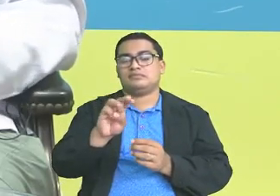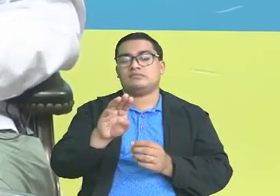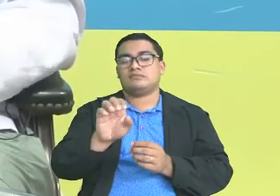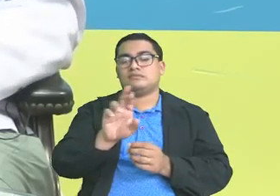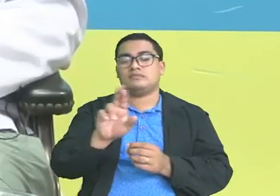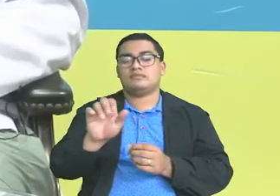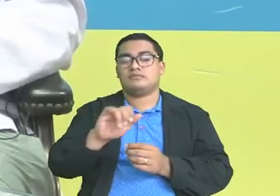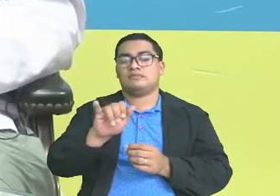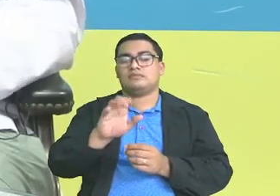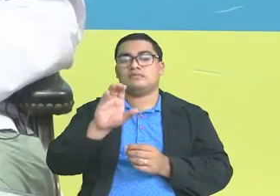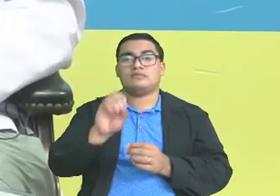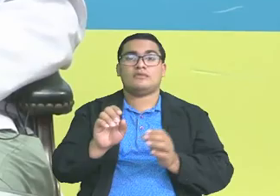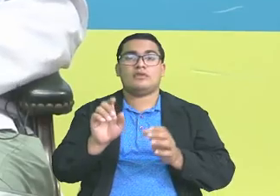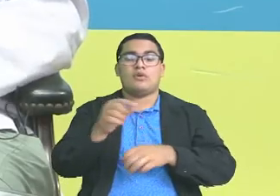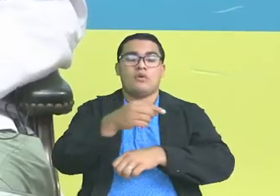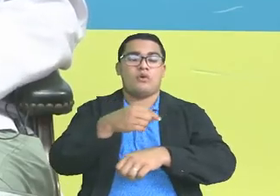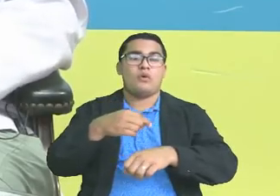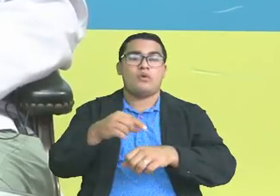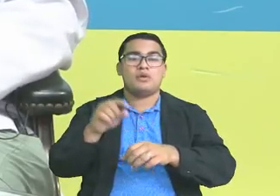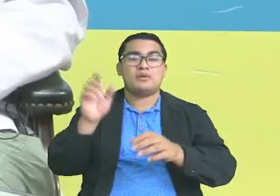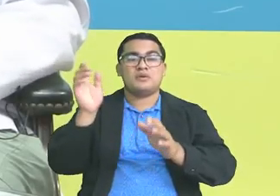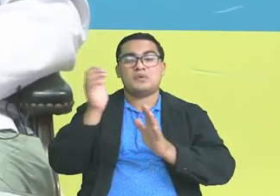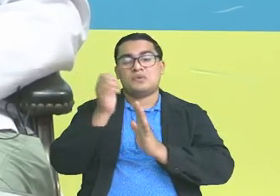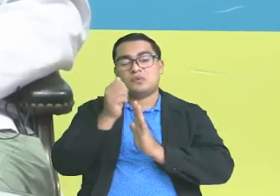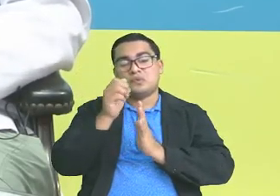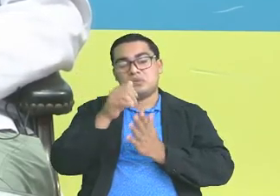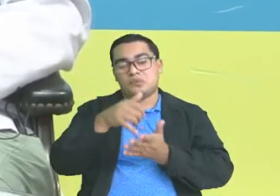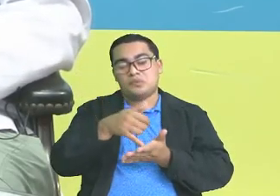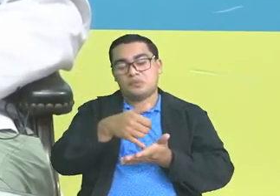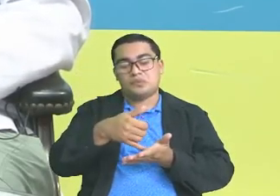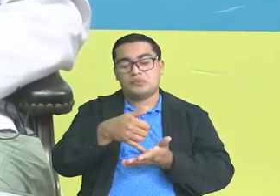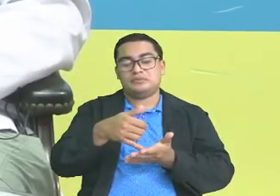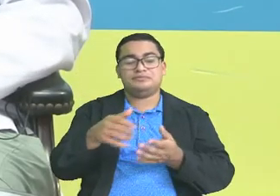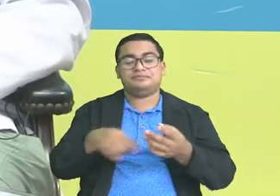primeras horas el paciente se va a deteriorar. El isquémico,